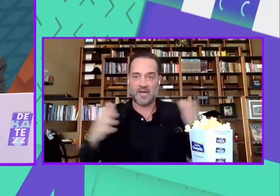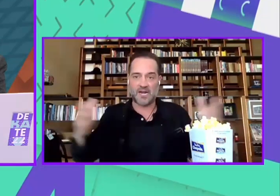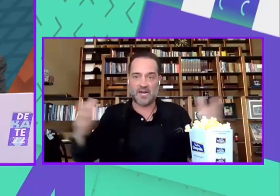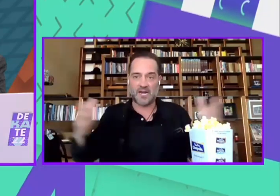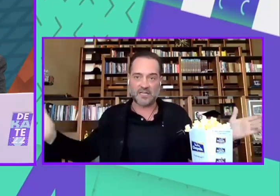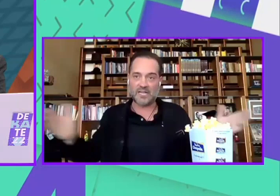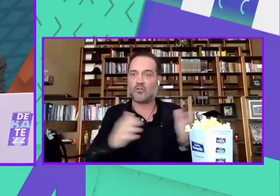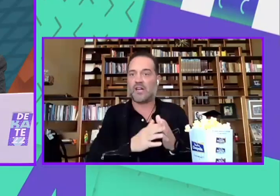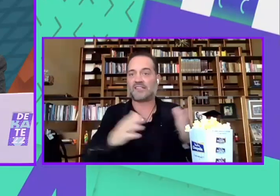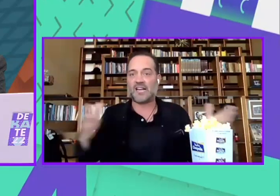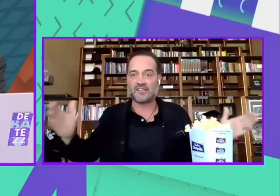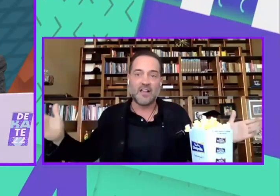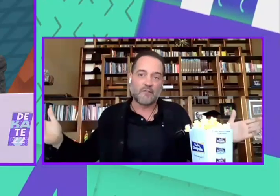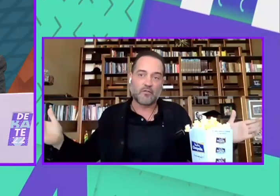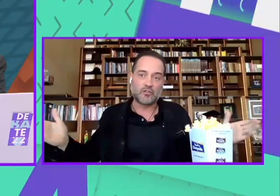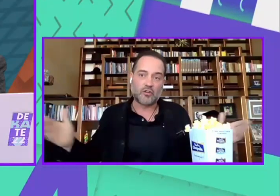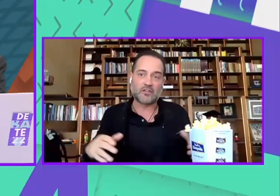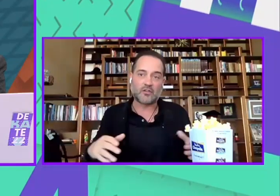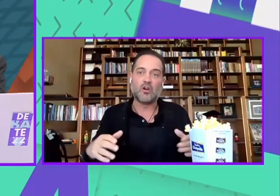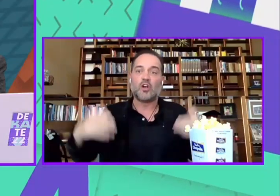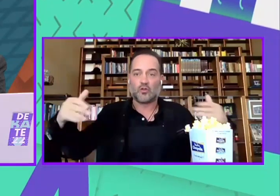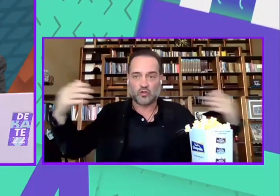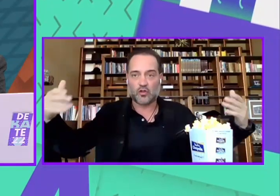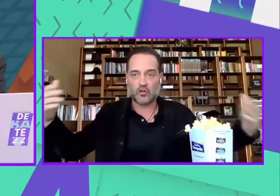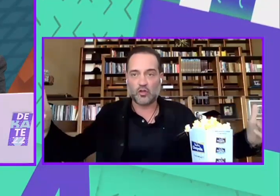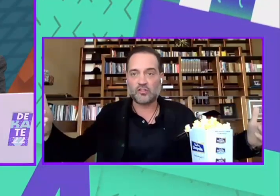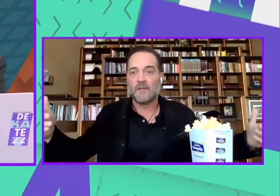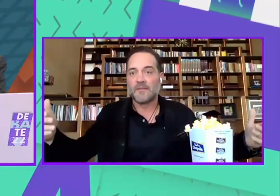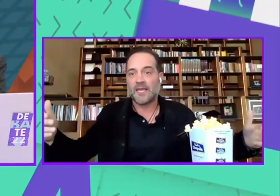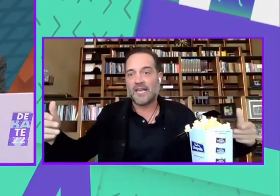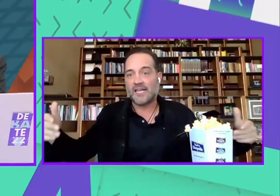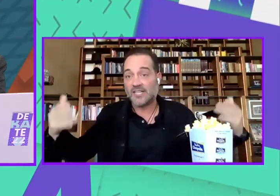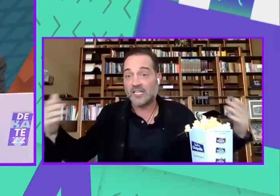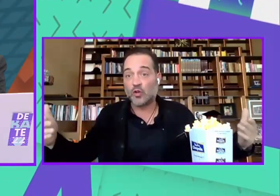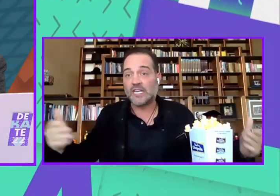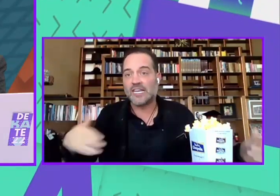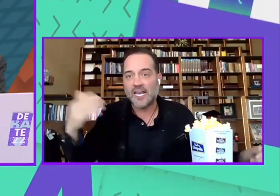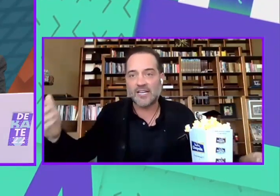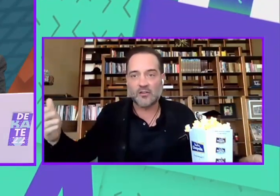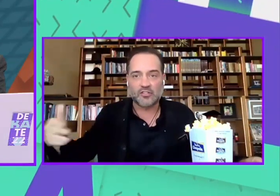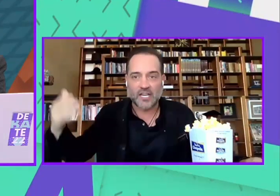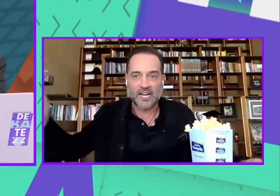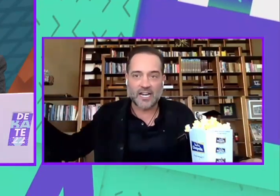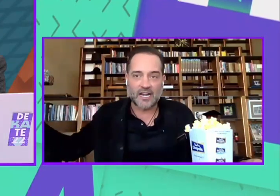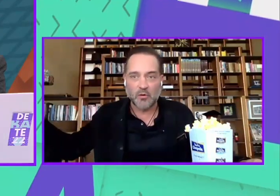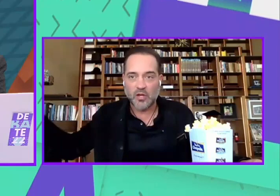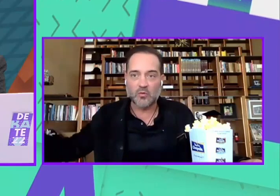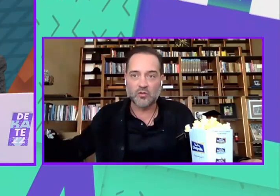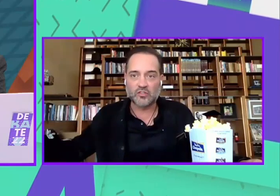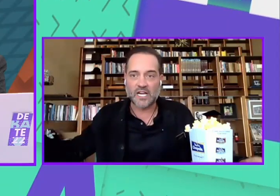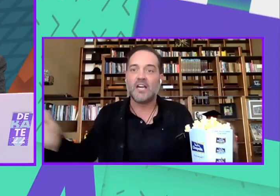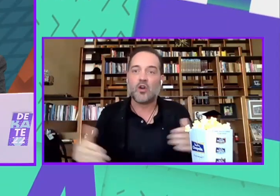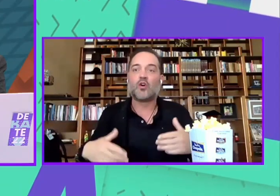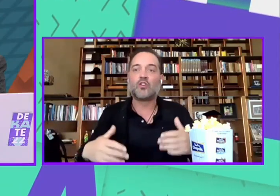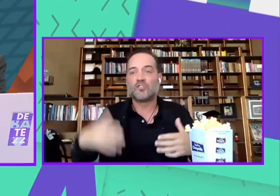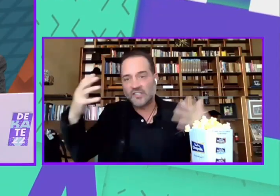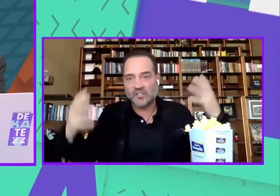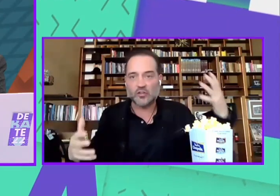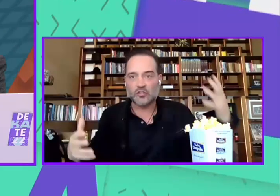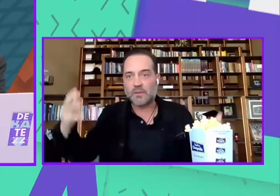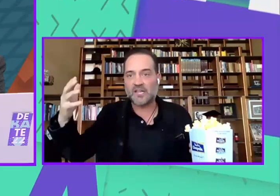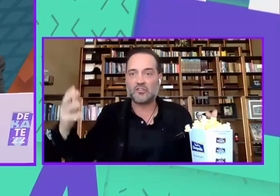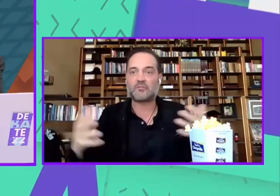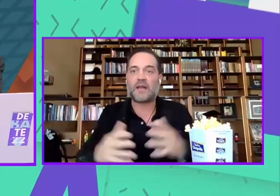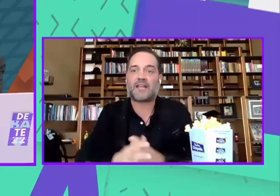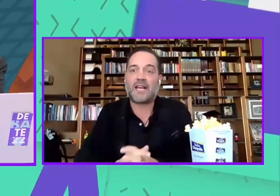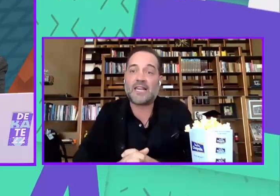una semana completa con las salas funcionando con todos los títulos y géneros que el público busca con los